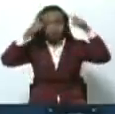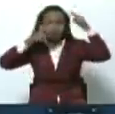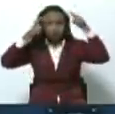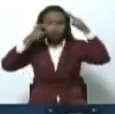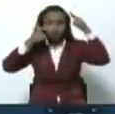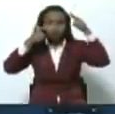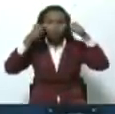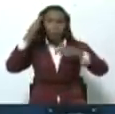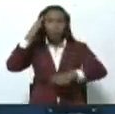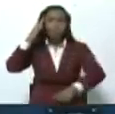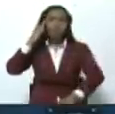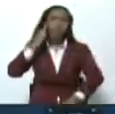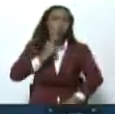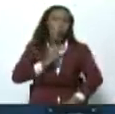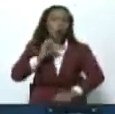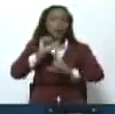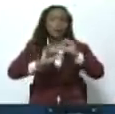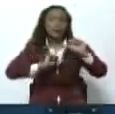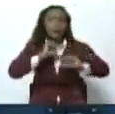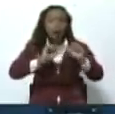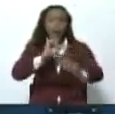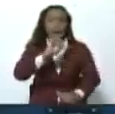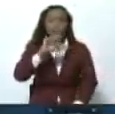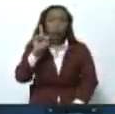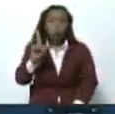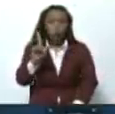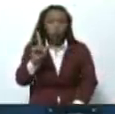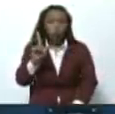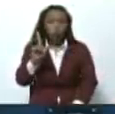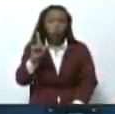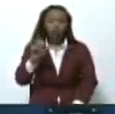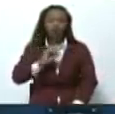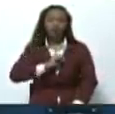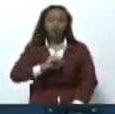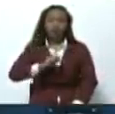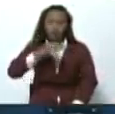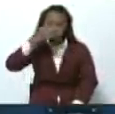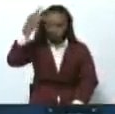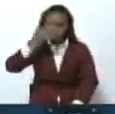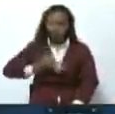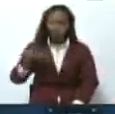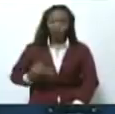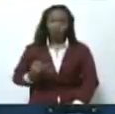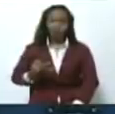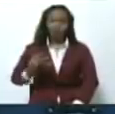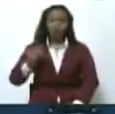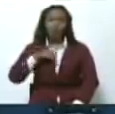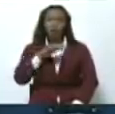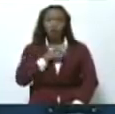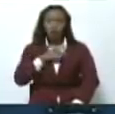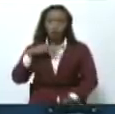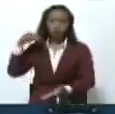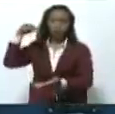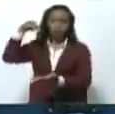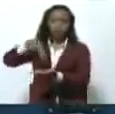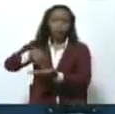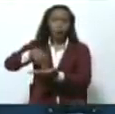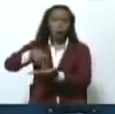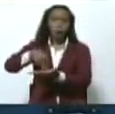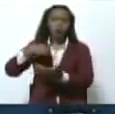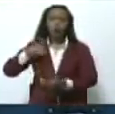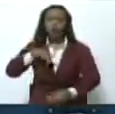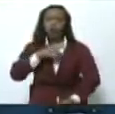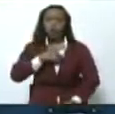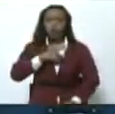el bolivarianismo del siglo XXI, somos de verdad, estamos de pie.